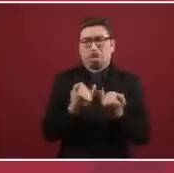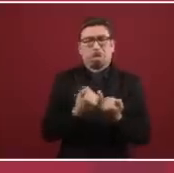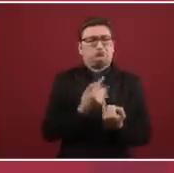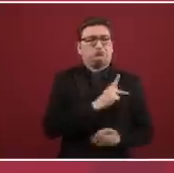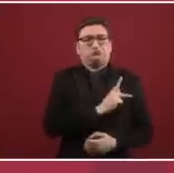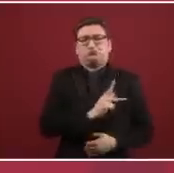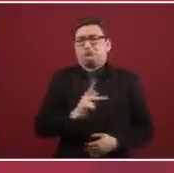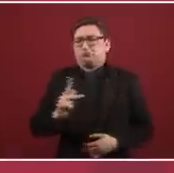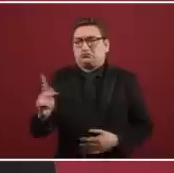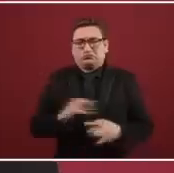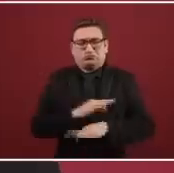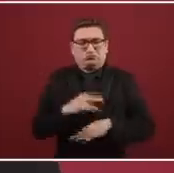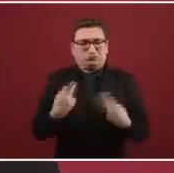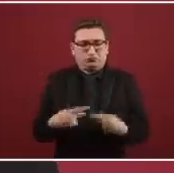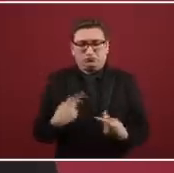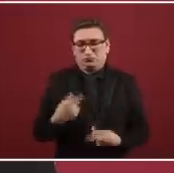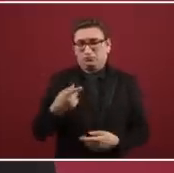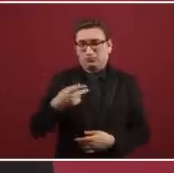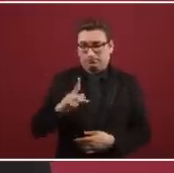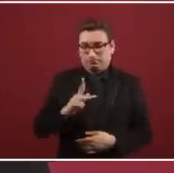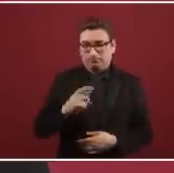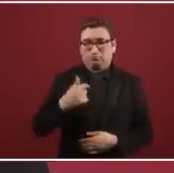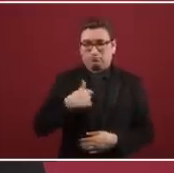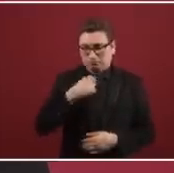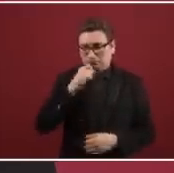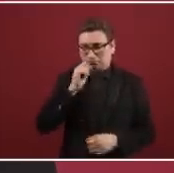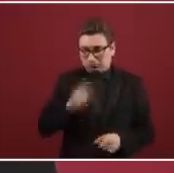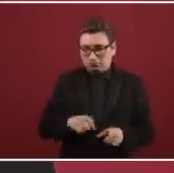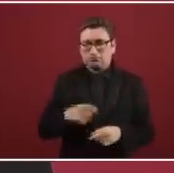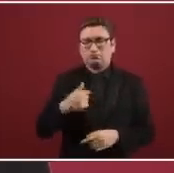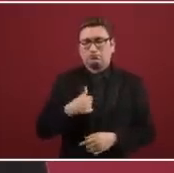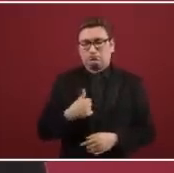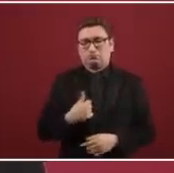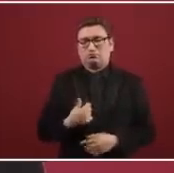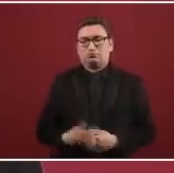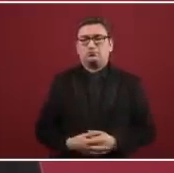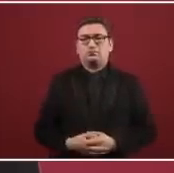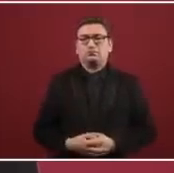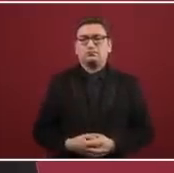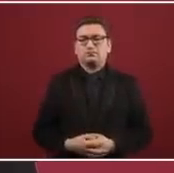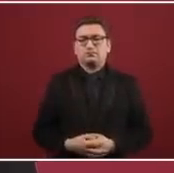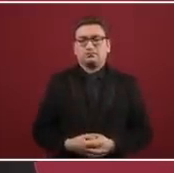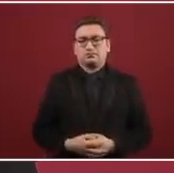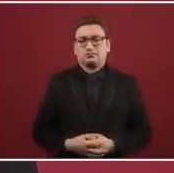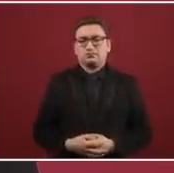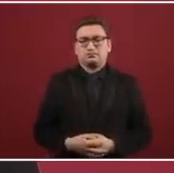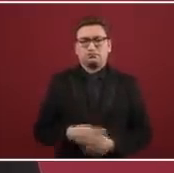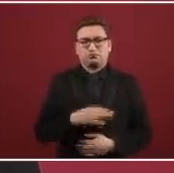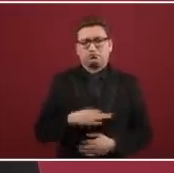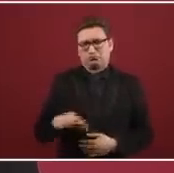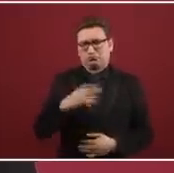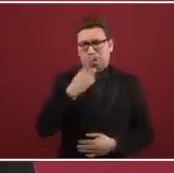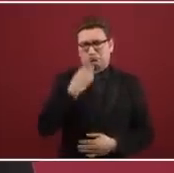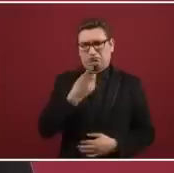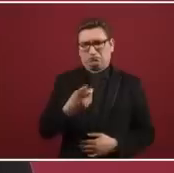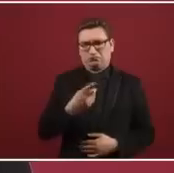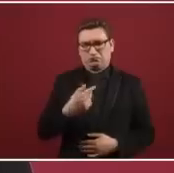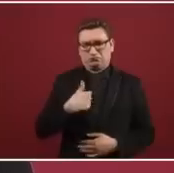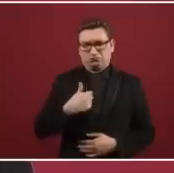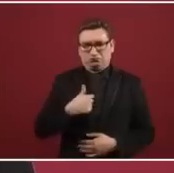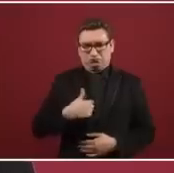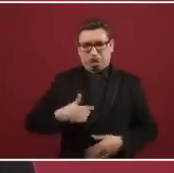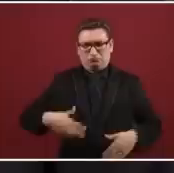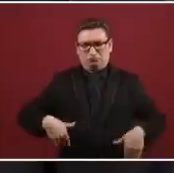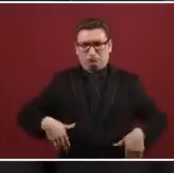humanos, pero al mismo tiempo también puedo decir que no soy un cobarde,